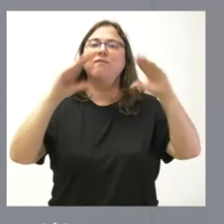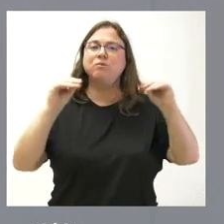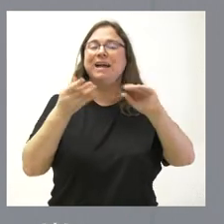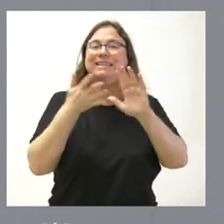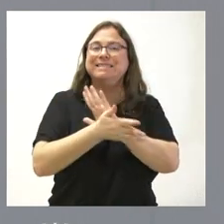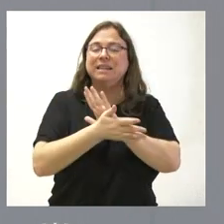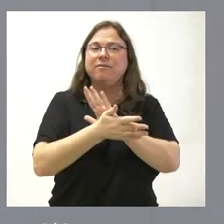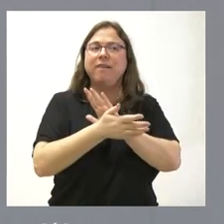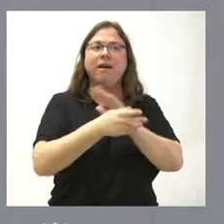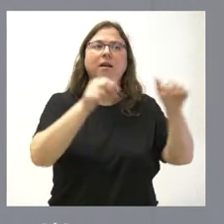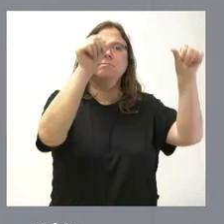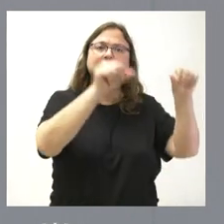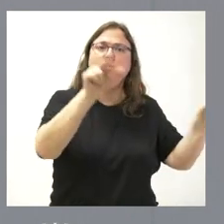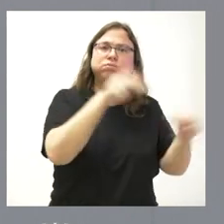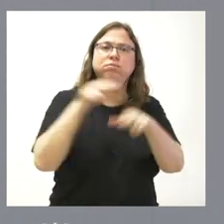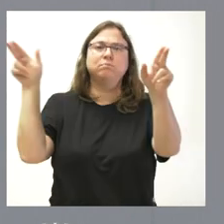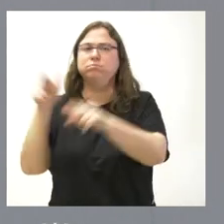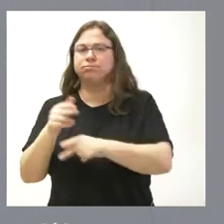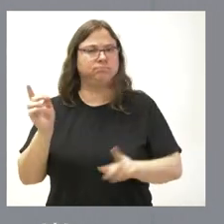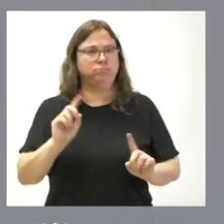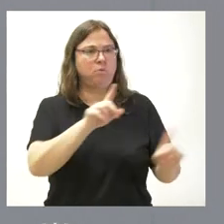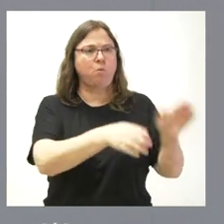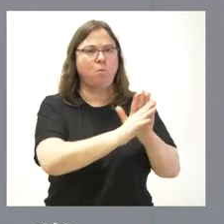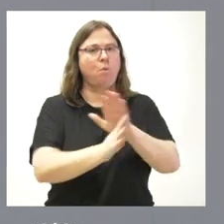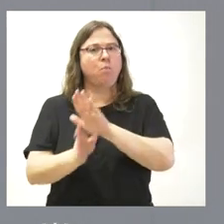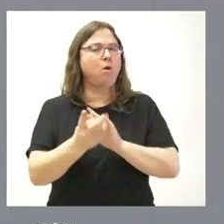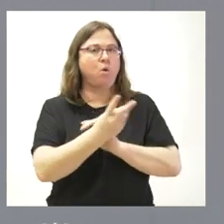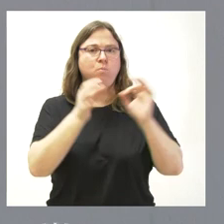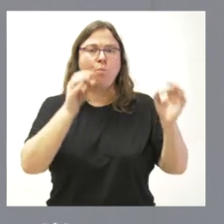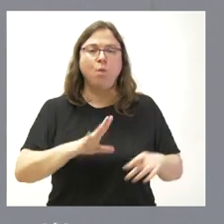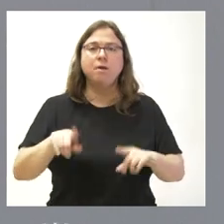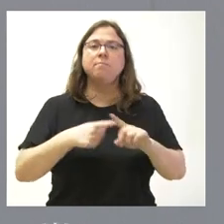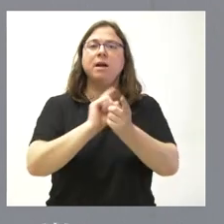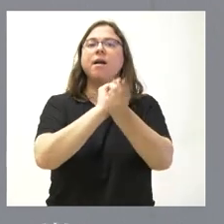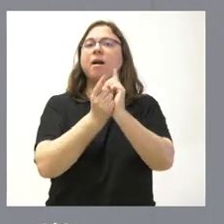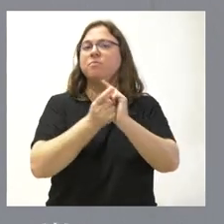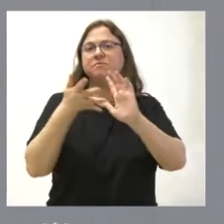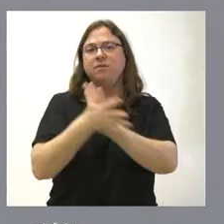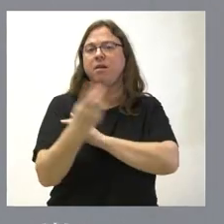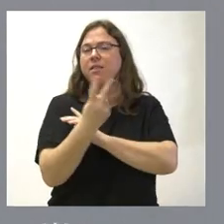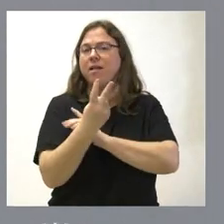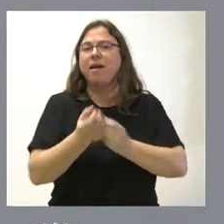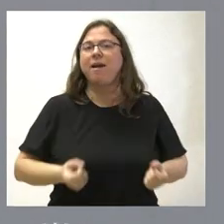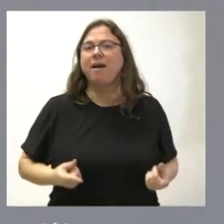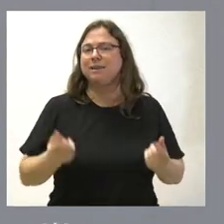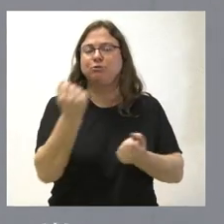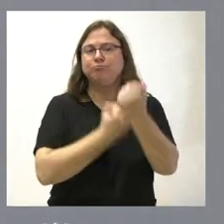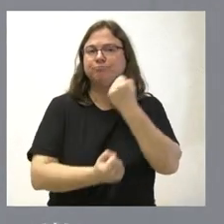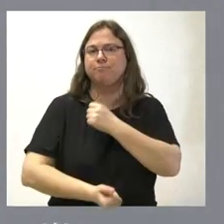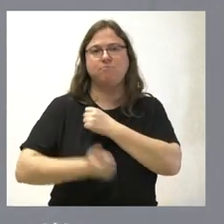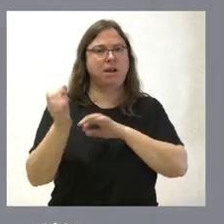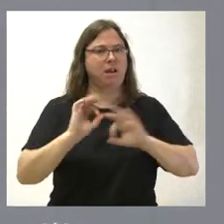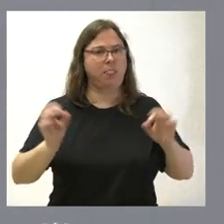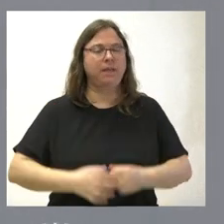la extinción de ninguna de las titulaciones que se imparten en ambas escuelas universitarias y el cambio no supone ningún coste económico añadido a la junta de